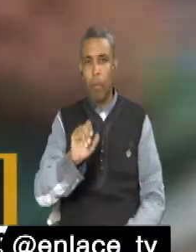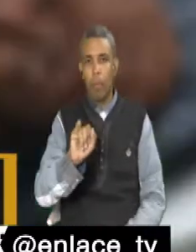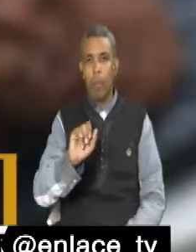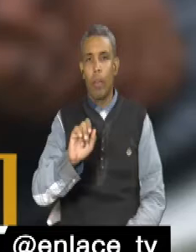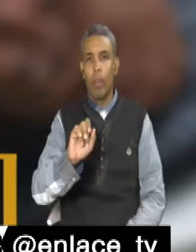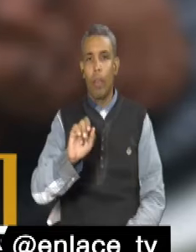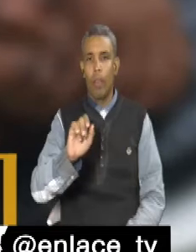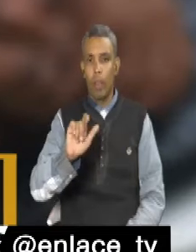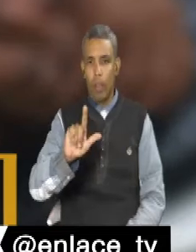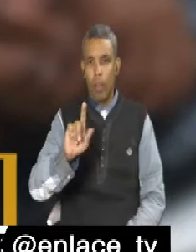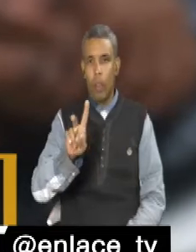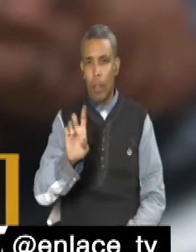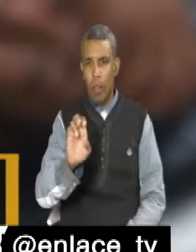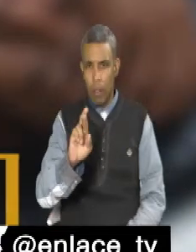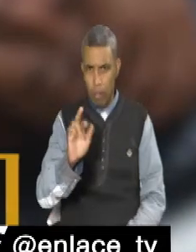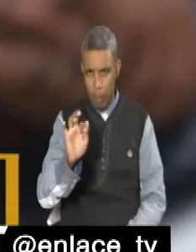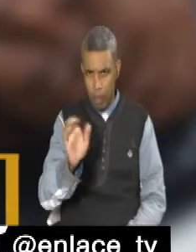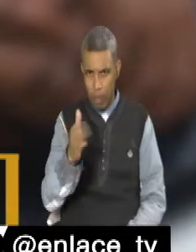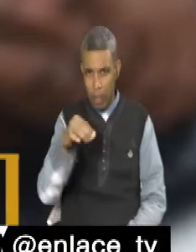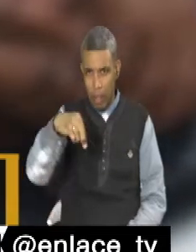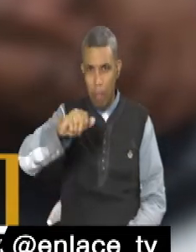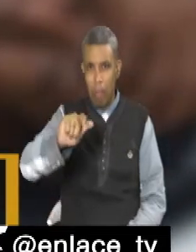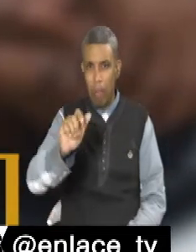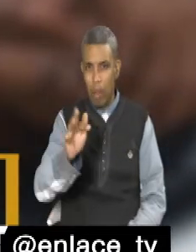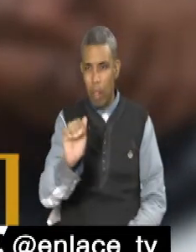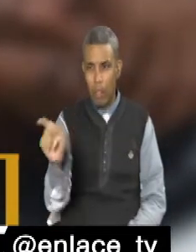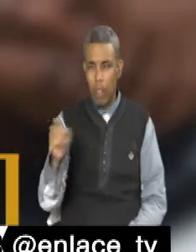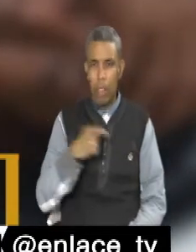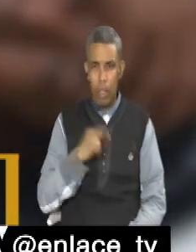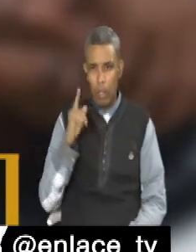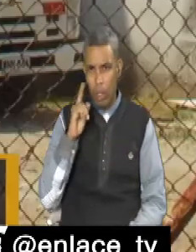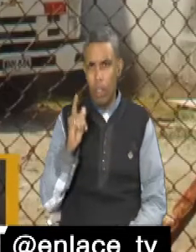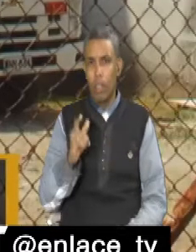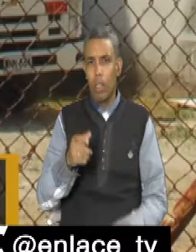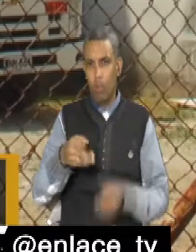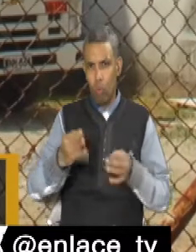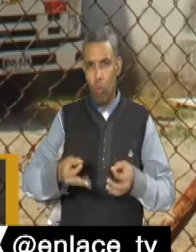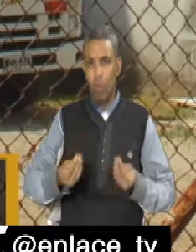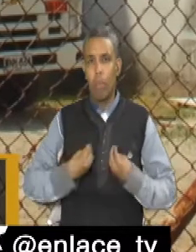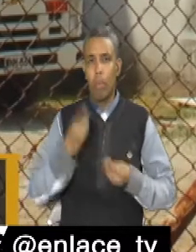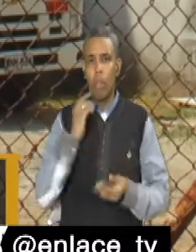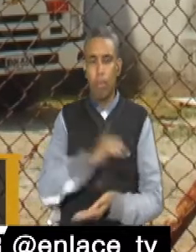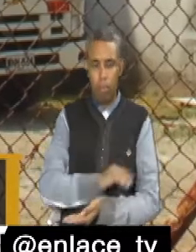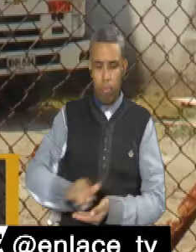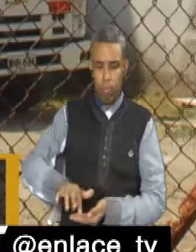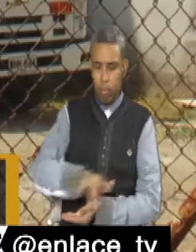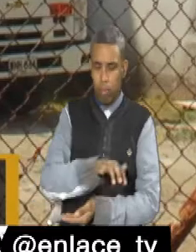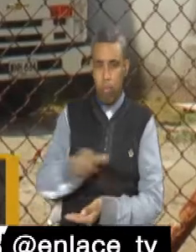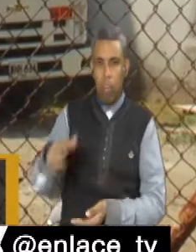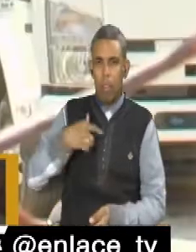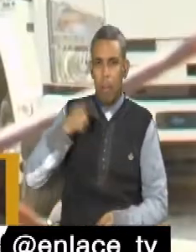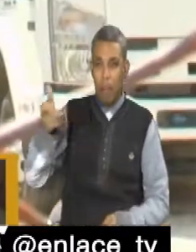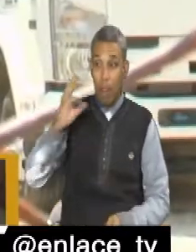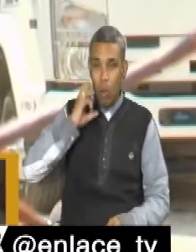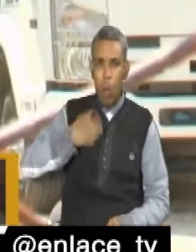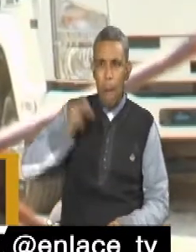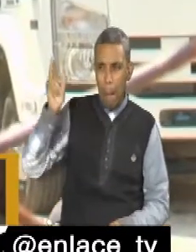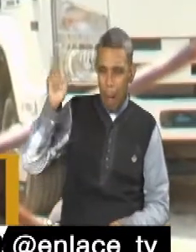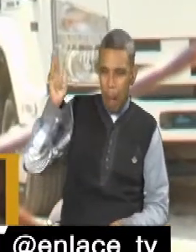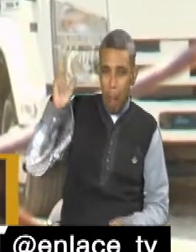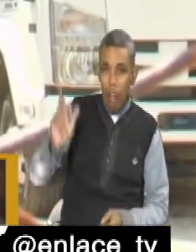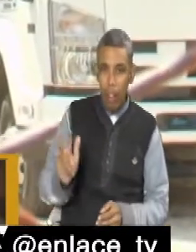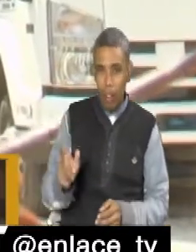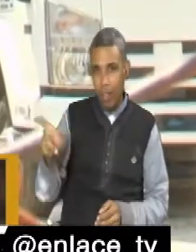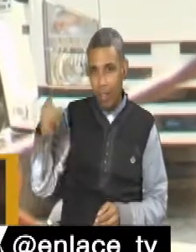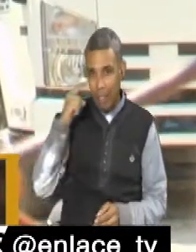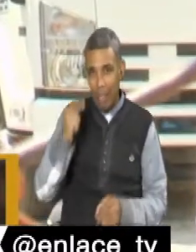fue identificado el hombre que resultó herido con arma de fuego en varias partes de su cuerpo. Según sus familiares, el hecho se presentó en medio de un atraco